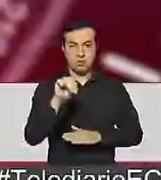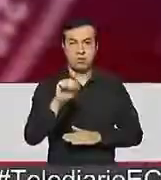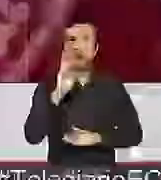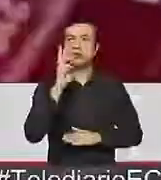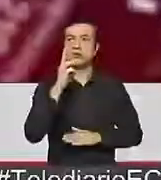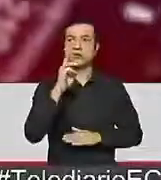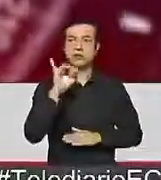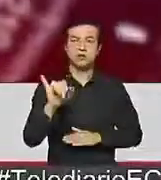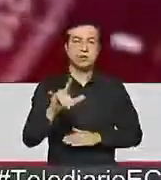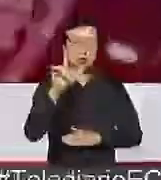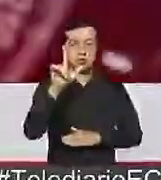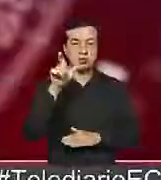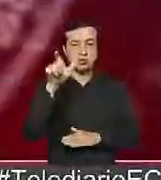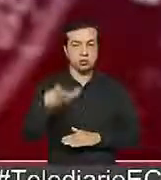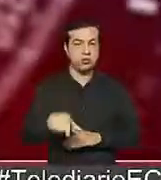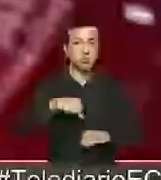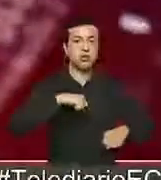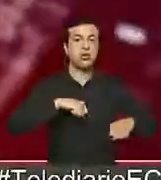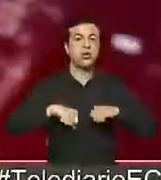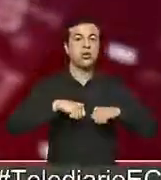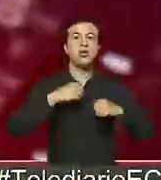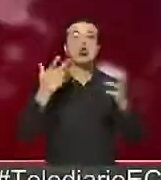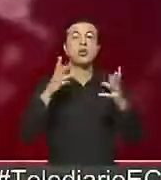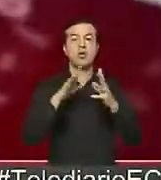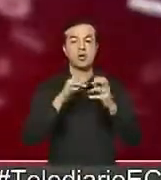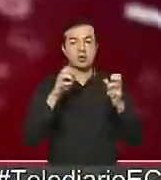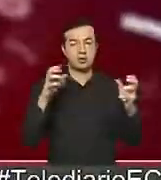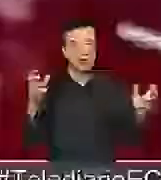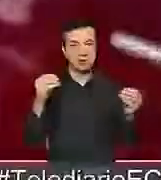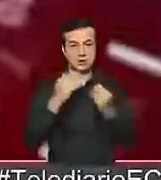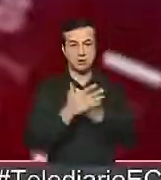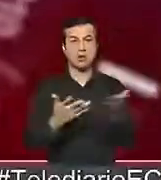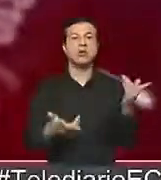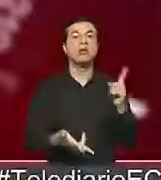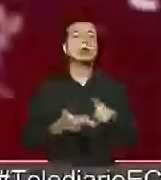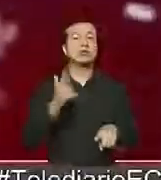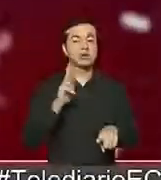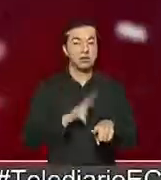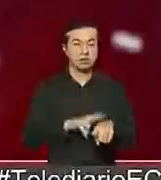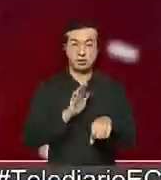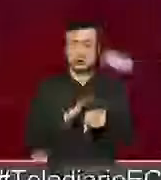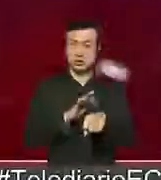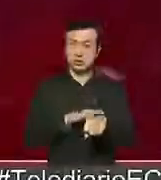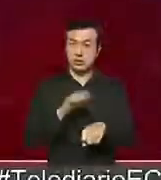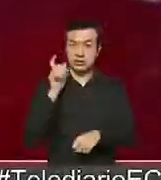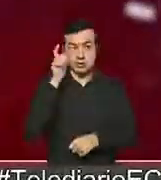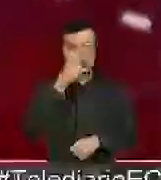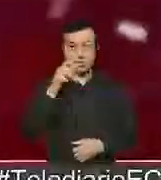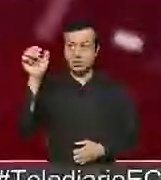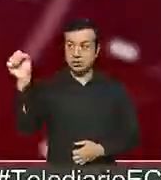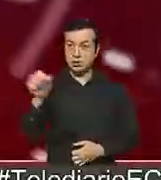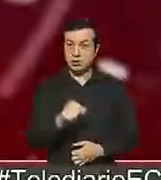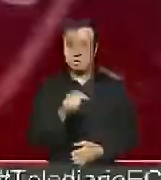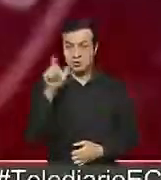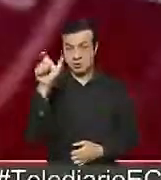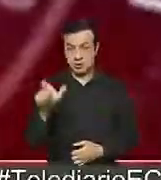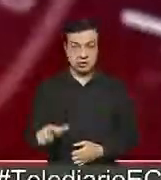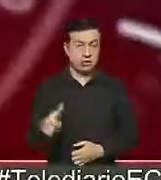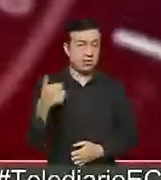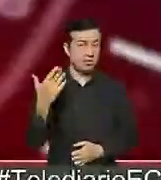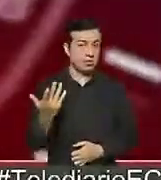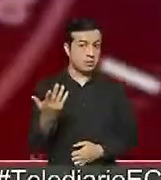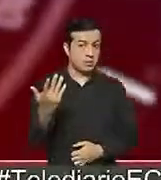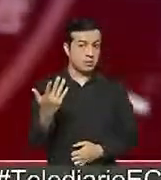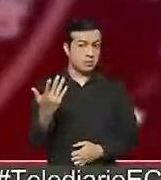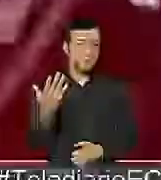9 horas. La diligencia se realizará vía Skype. Esta es la tercera convocatoria que dispone la Fiscalía contra el funcionario, que no